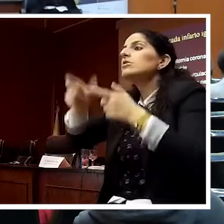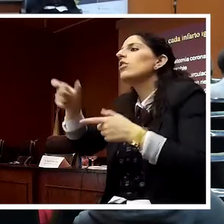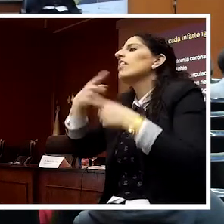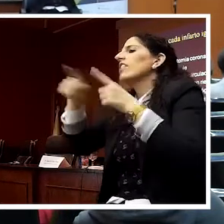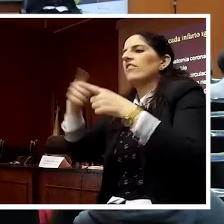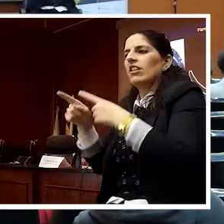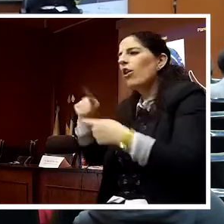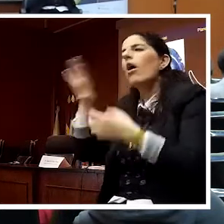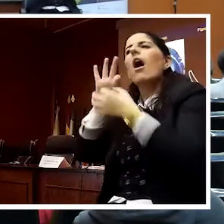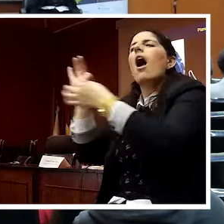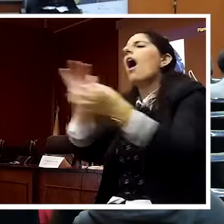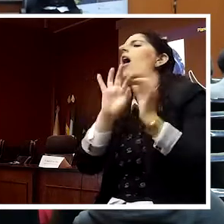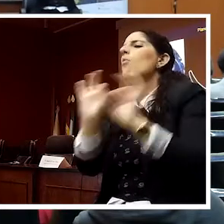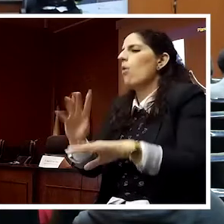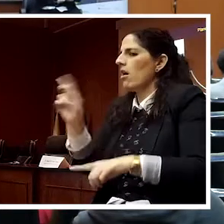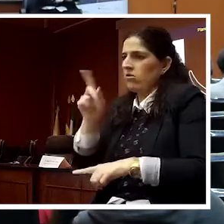muy diferente.